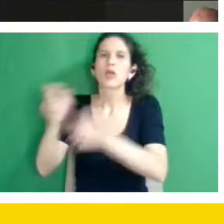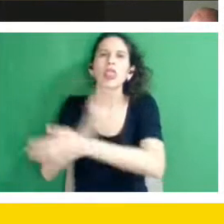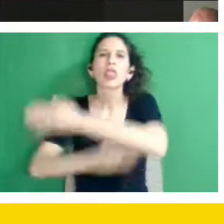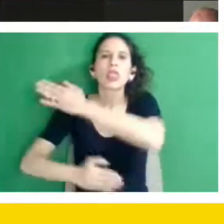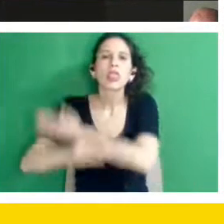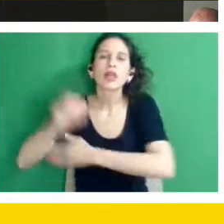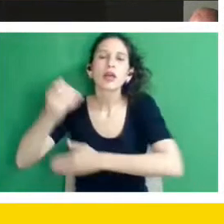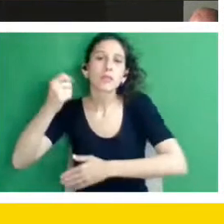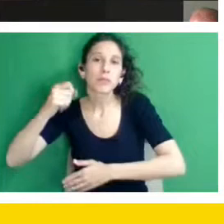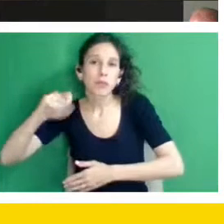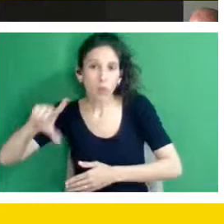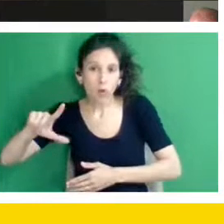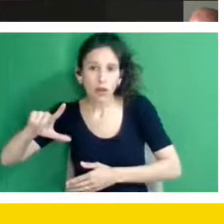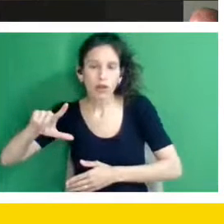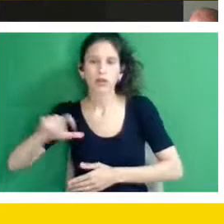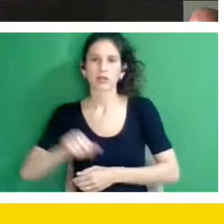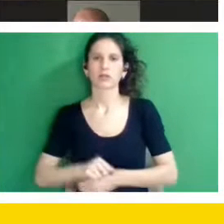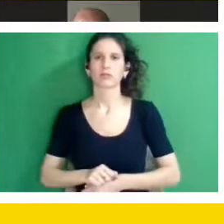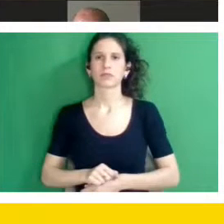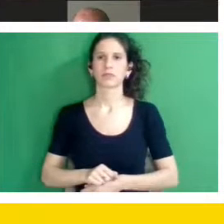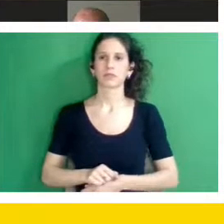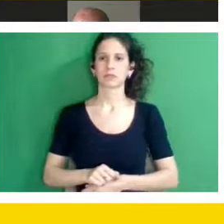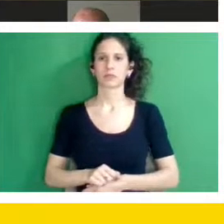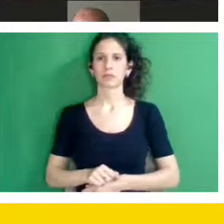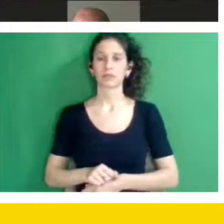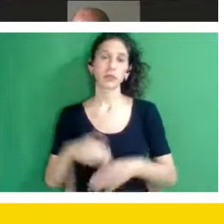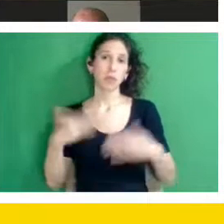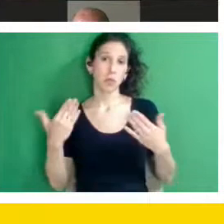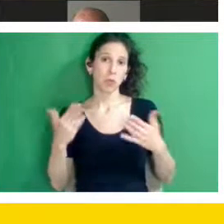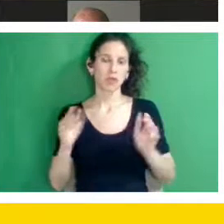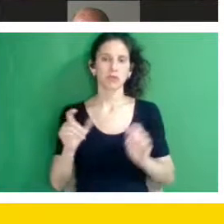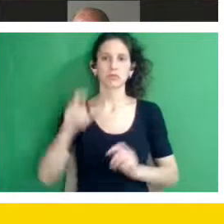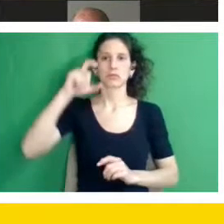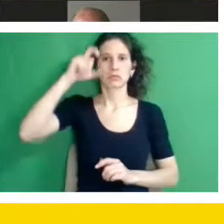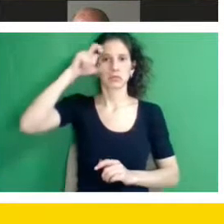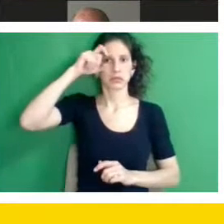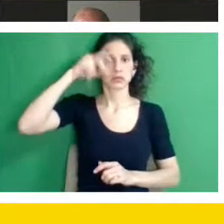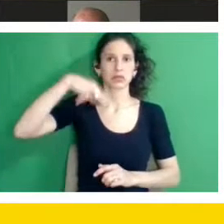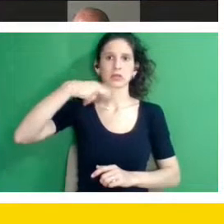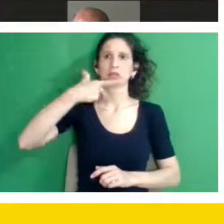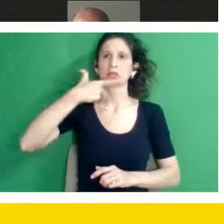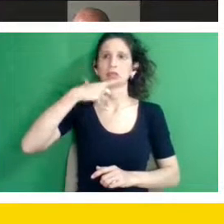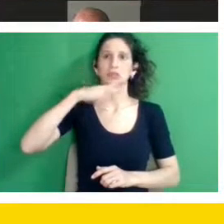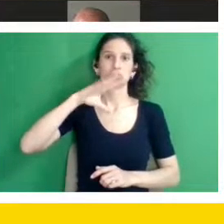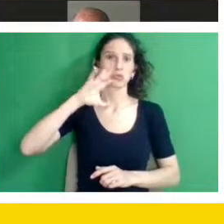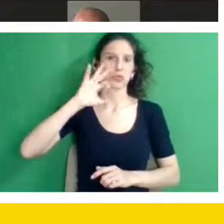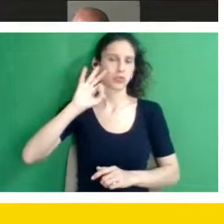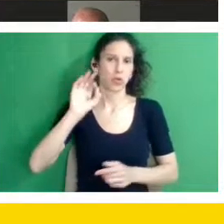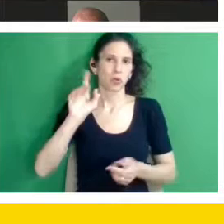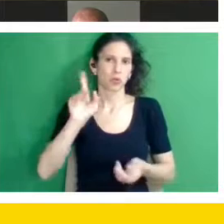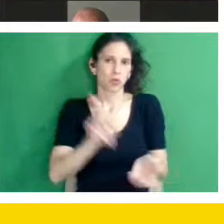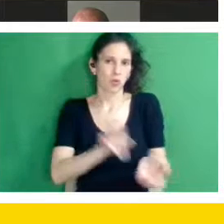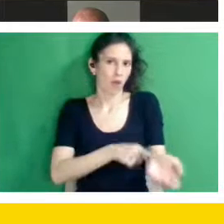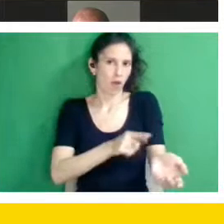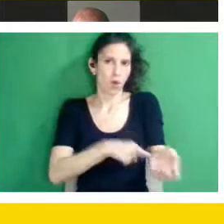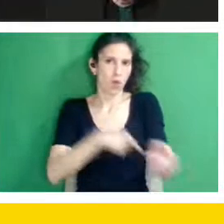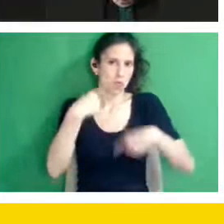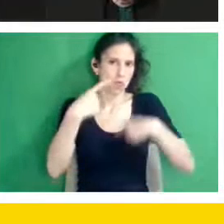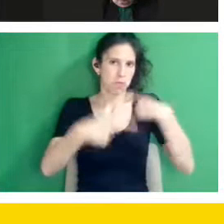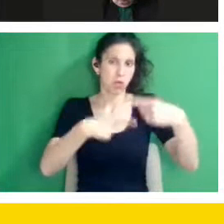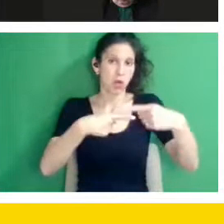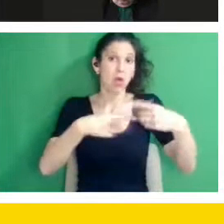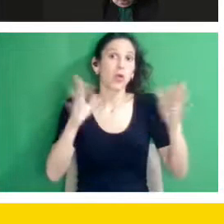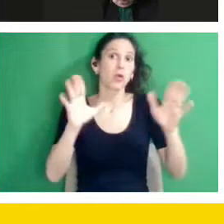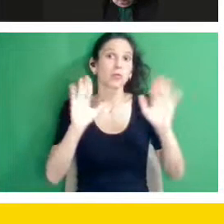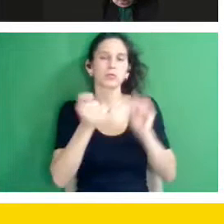tradicional, yo me inclino por un censo continuo que podría ser una responsabilidad de las municipalidades, que son las